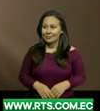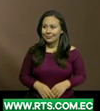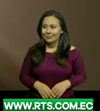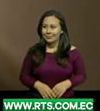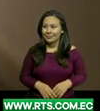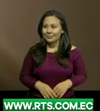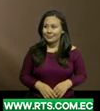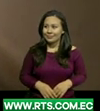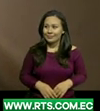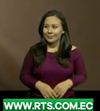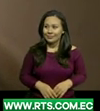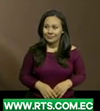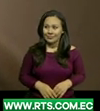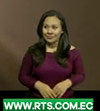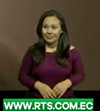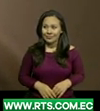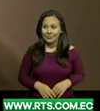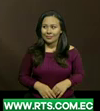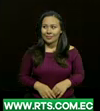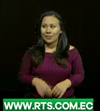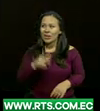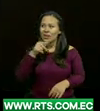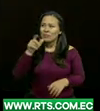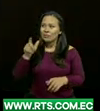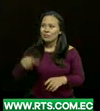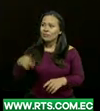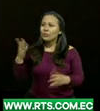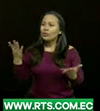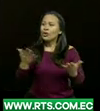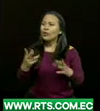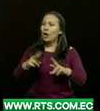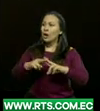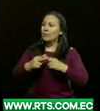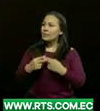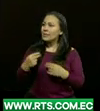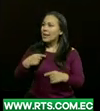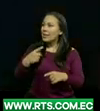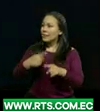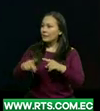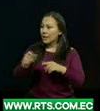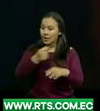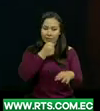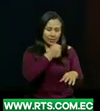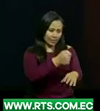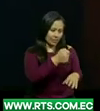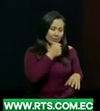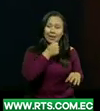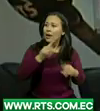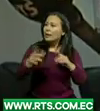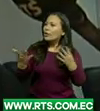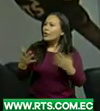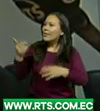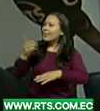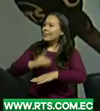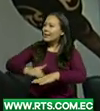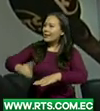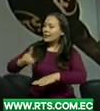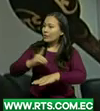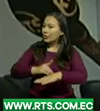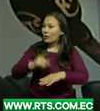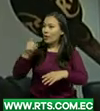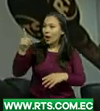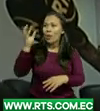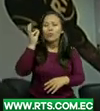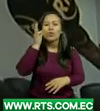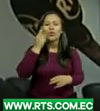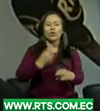En este negocio esa gente engaña a las mujeres. La idea surgió a raíz de una serie de entrevistas que la directora de cine ecuatoriana Gabriela Calvache hizo